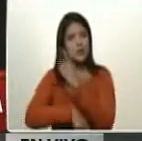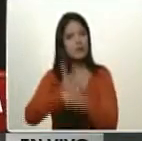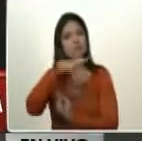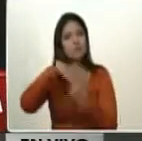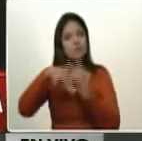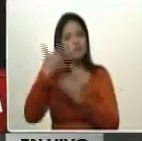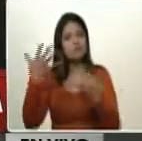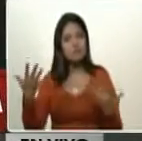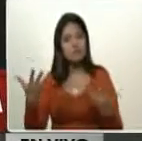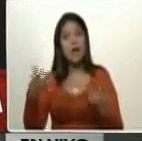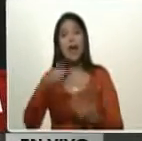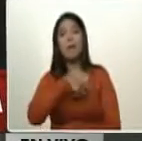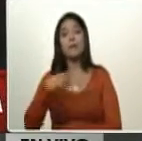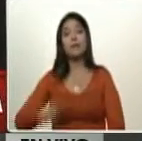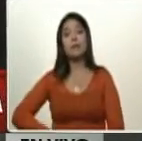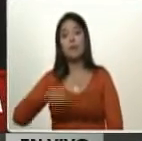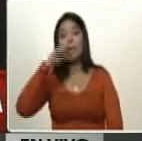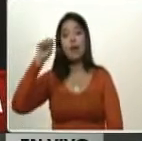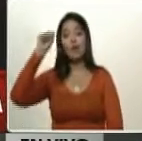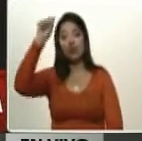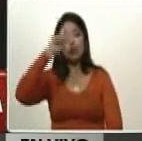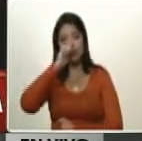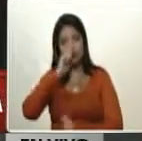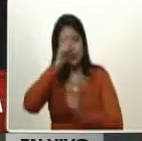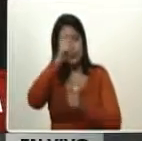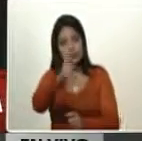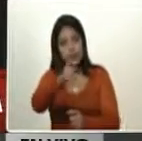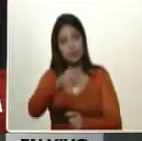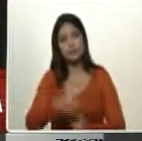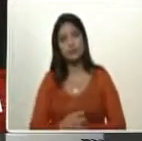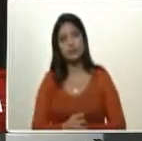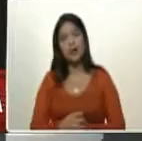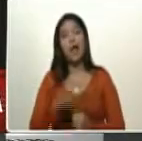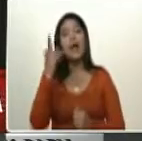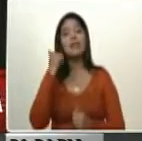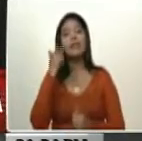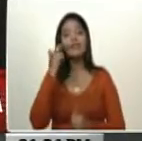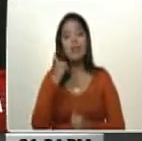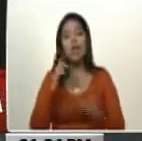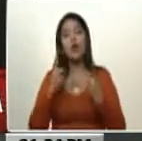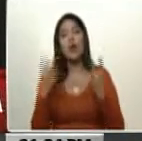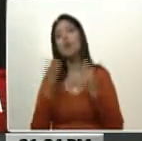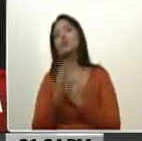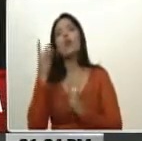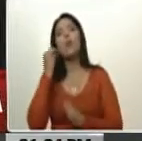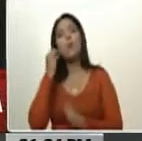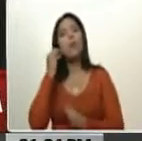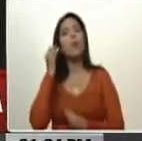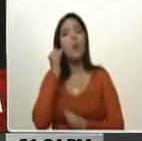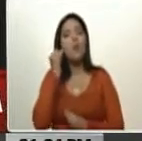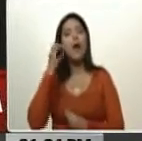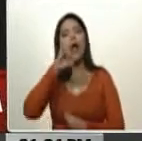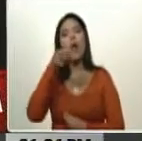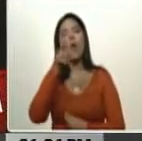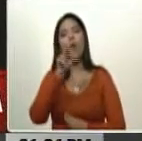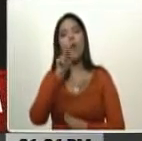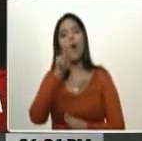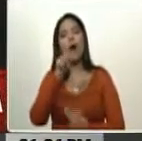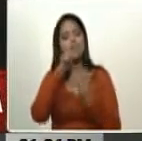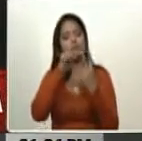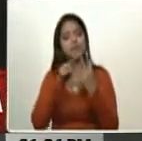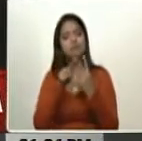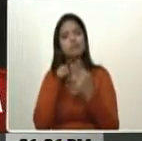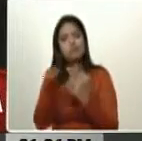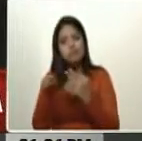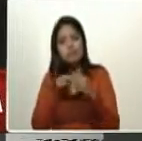está reivindicando el presidente Maduro, con Negro Primero, con Juana la Avanzadora en el Panteón, está reivindicando